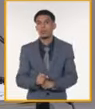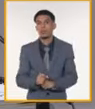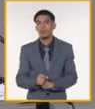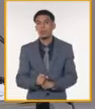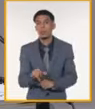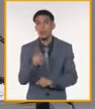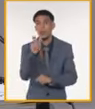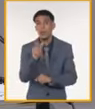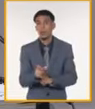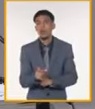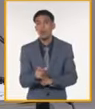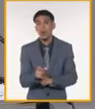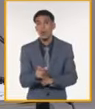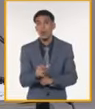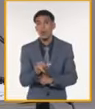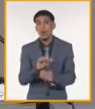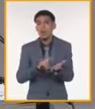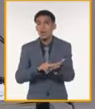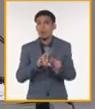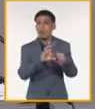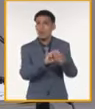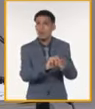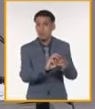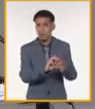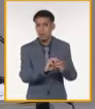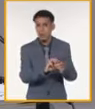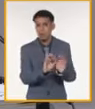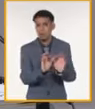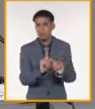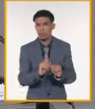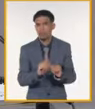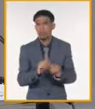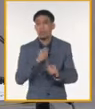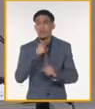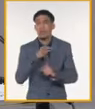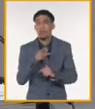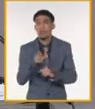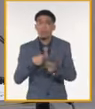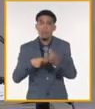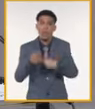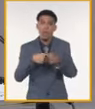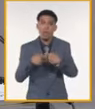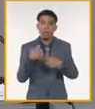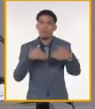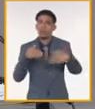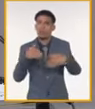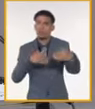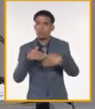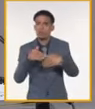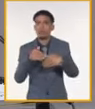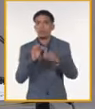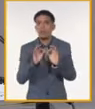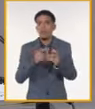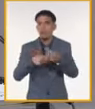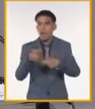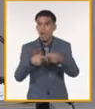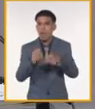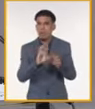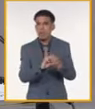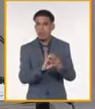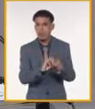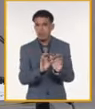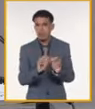micros y pequeñas medianas empresas por los dividendos es decir por los rendimientos que obtienen de su participación de la inversión que ha realizado en estos